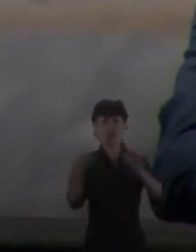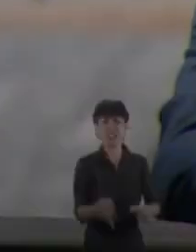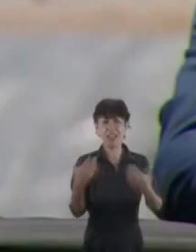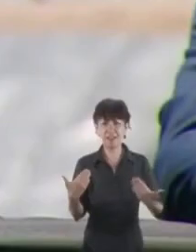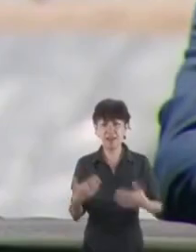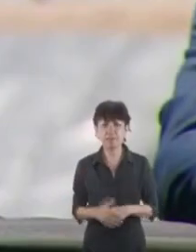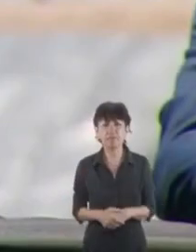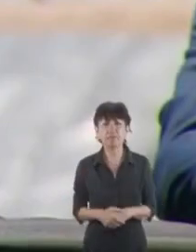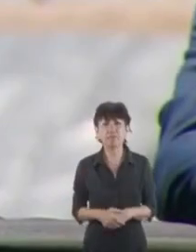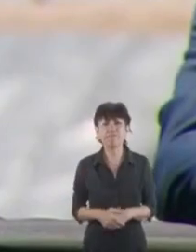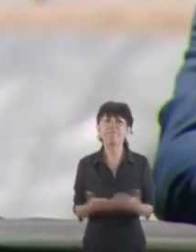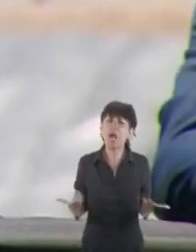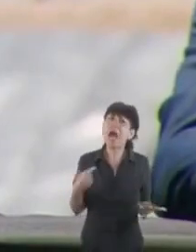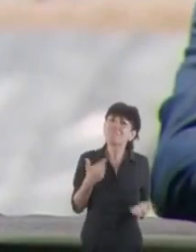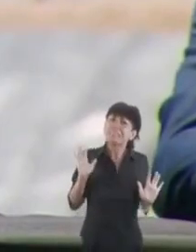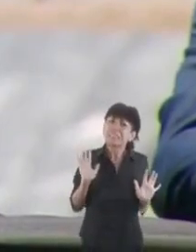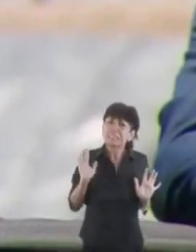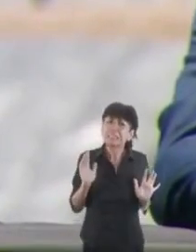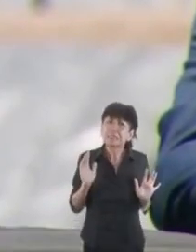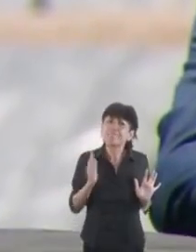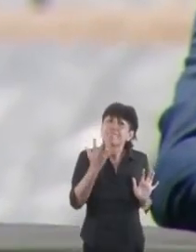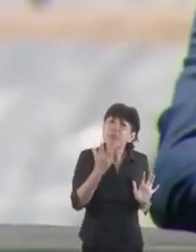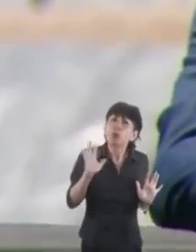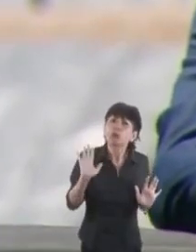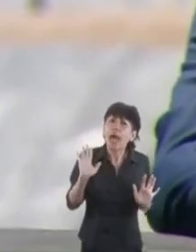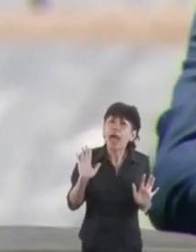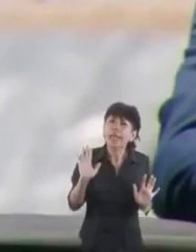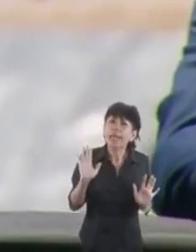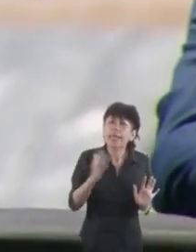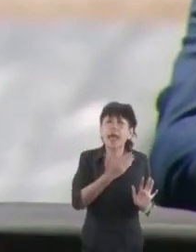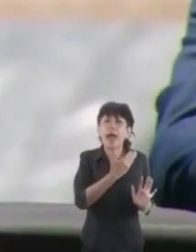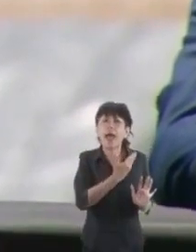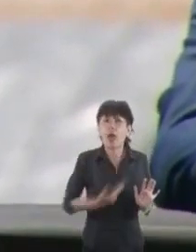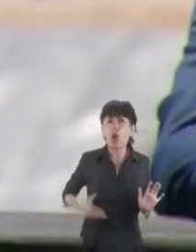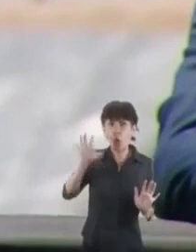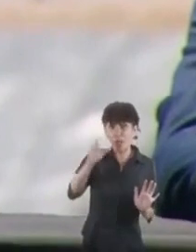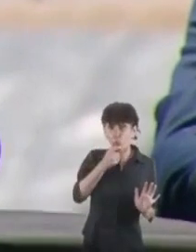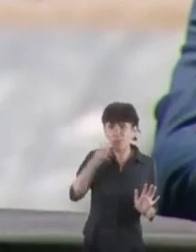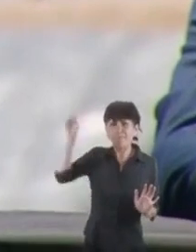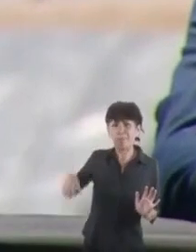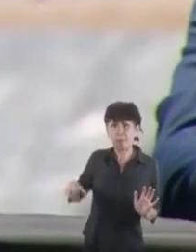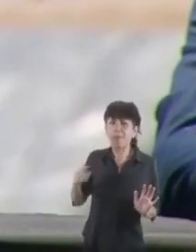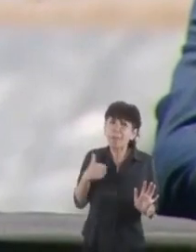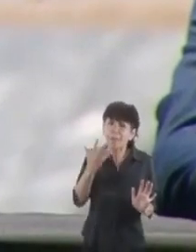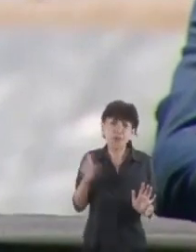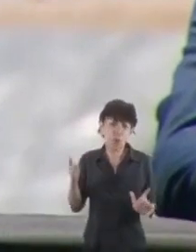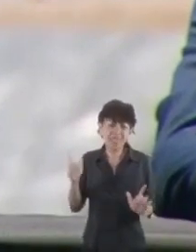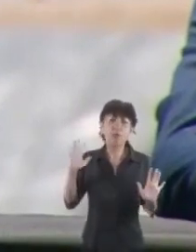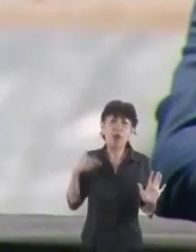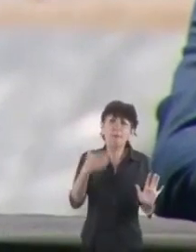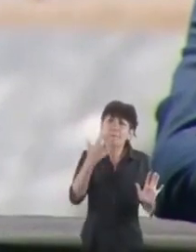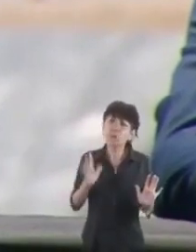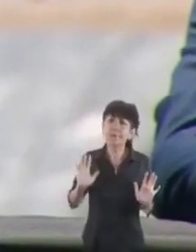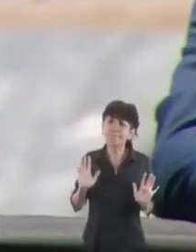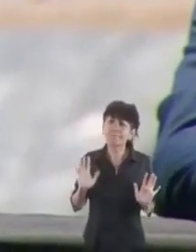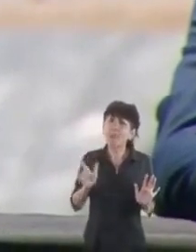Yo creo que ha sido muy bueno que el gobernador esté participando aquí con nosotros en este encuentro. Y tal vez alguien lo confundió